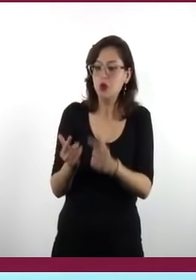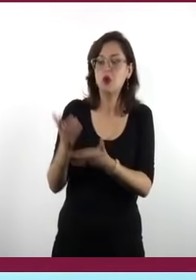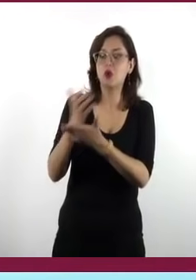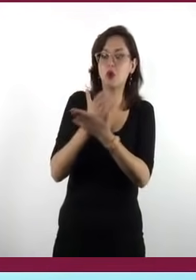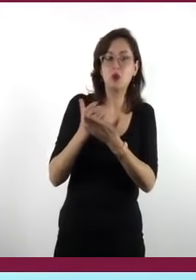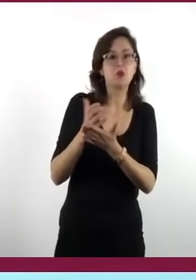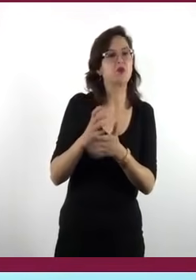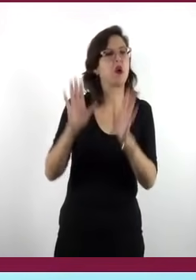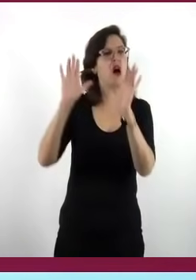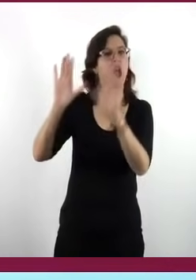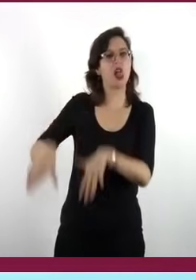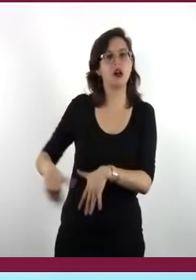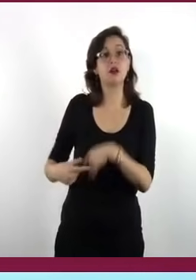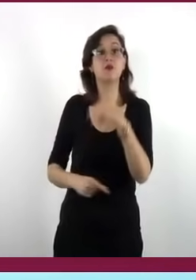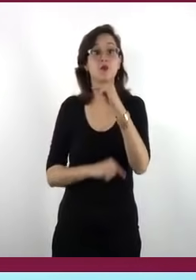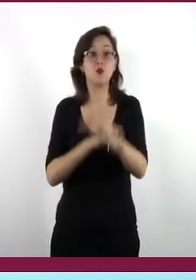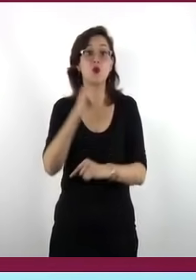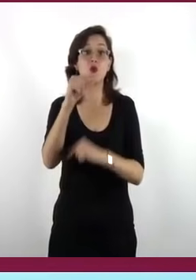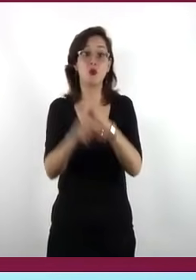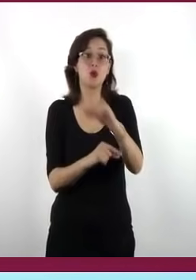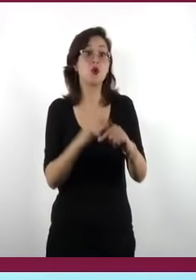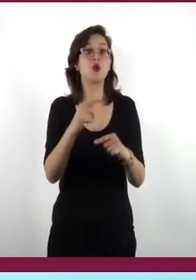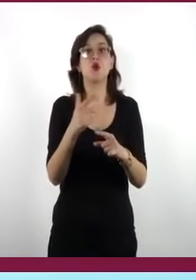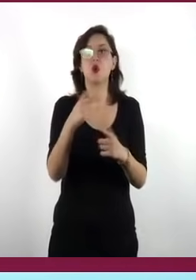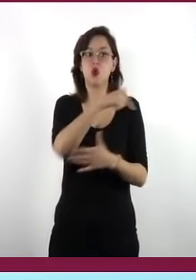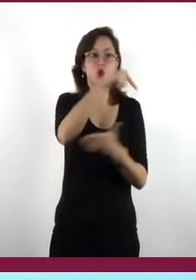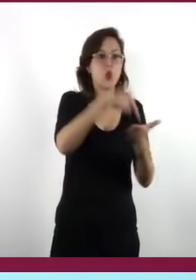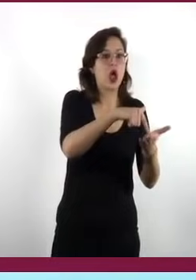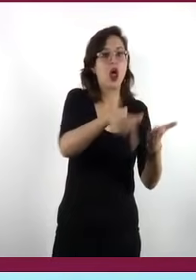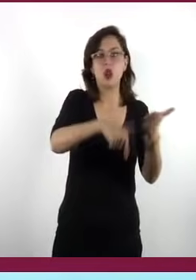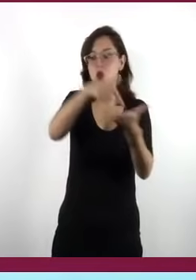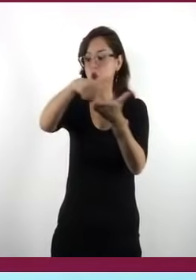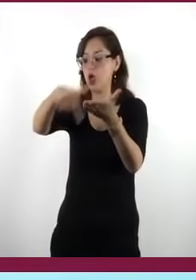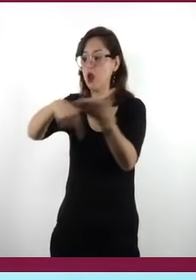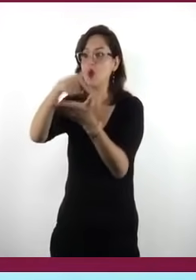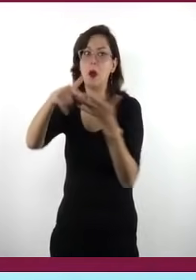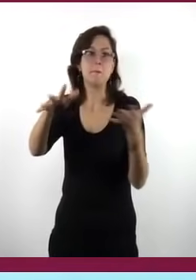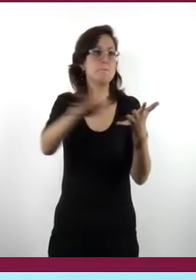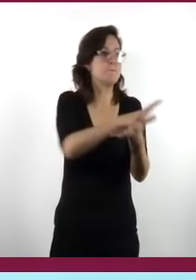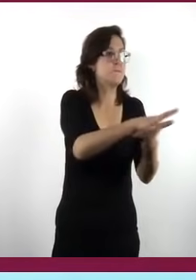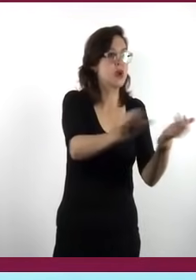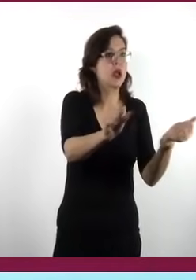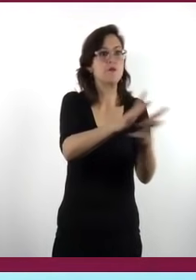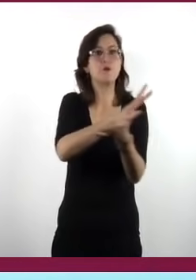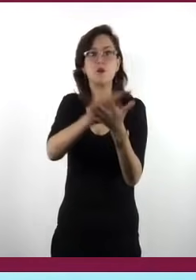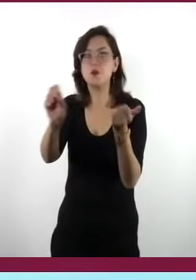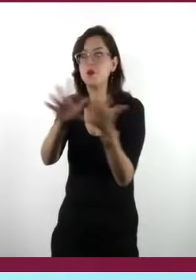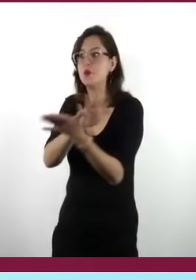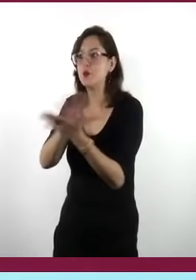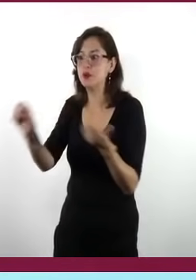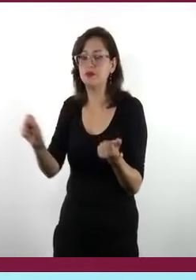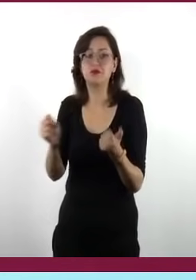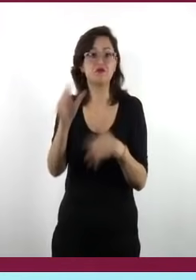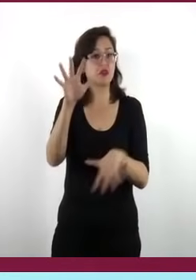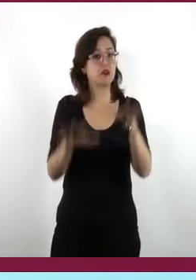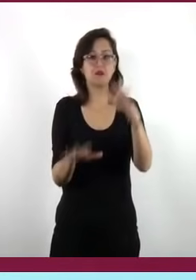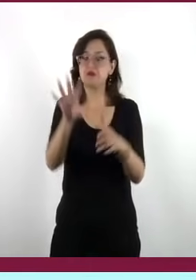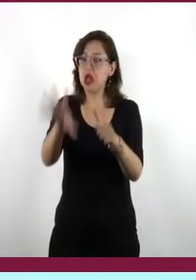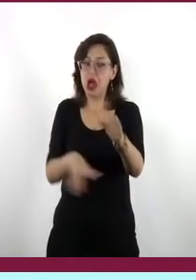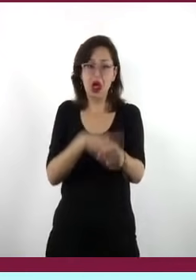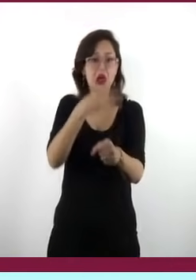llevado paulatinamente a la destrucción de los ecosistemas naturales, que en muchos casos es irreversible.